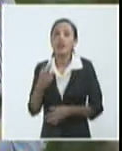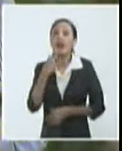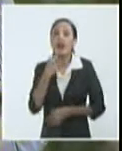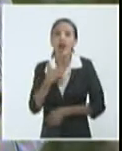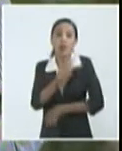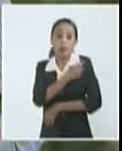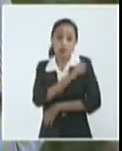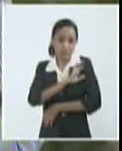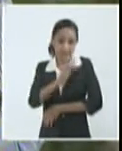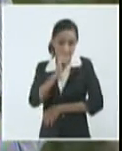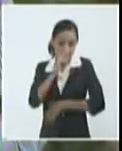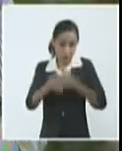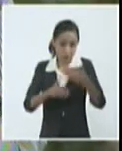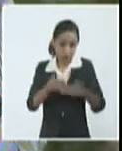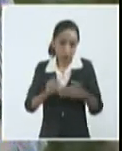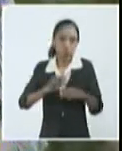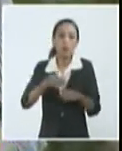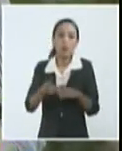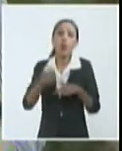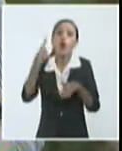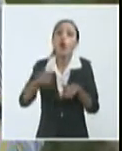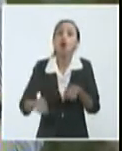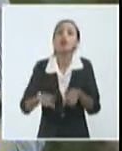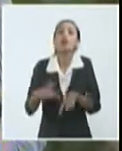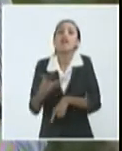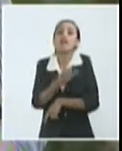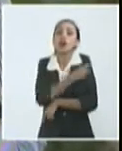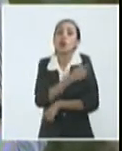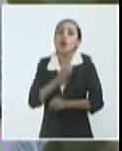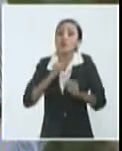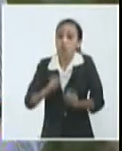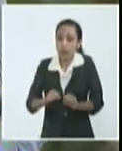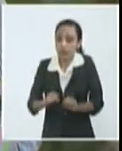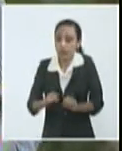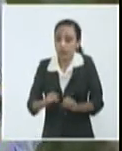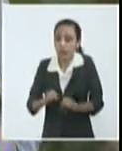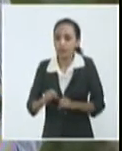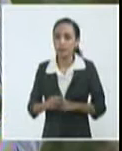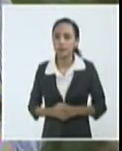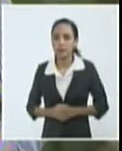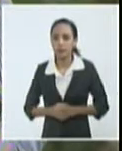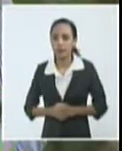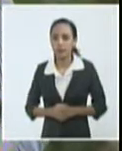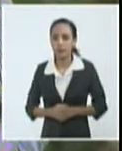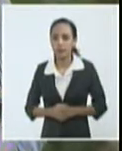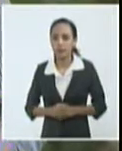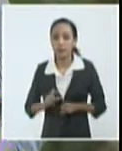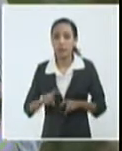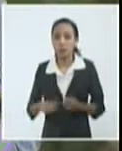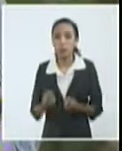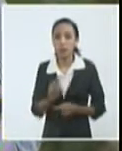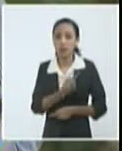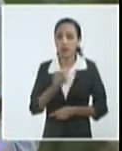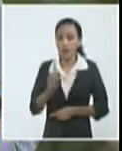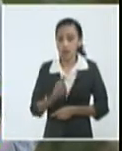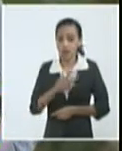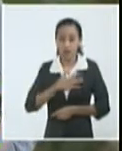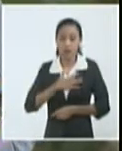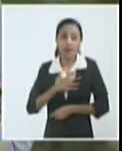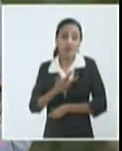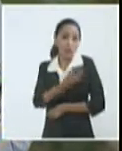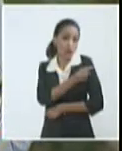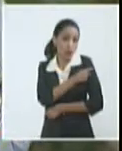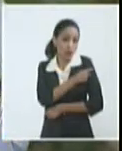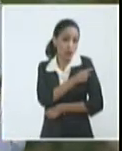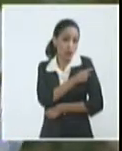para que sus vacunas, estoy refiriéndome a vacunas de otros países porque las nuestras actuaron y vacunamos a la gente en presencia